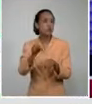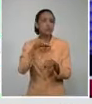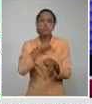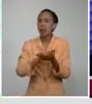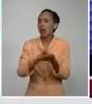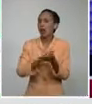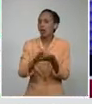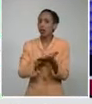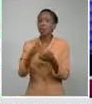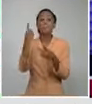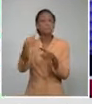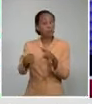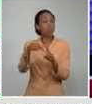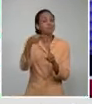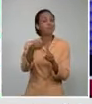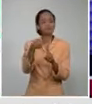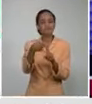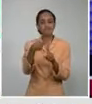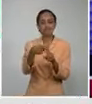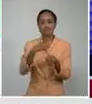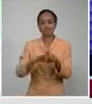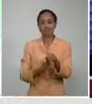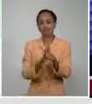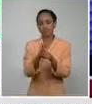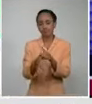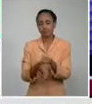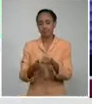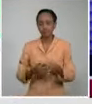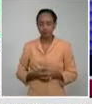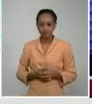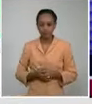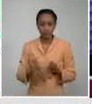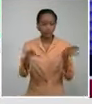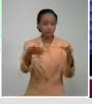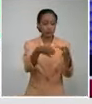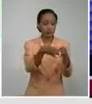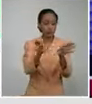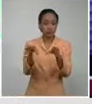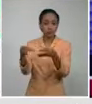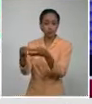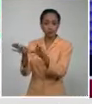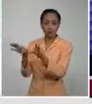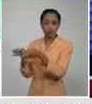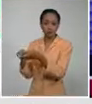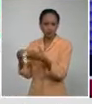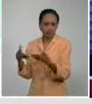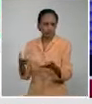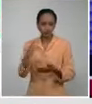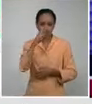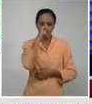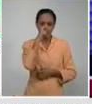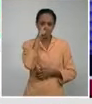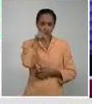momento de su diagnóstico. Por grupos de edades, y hoy también